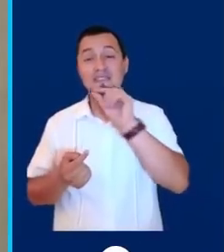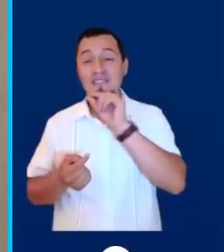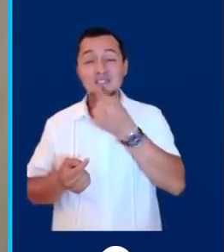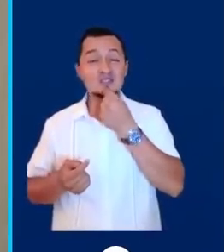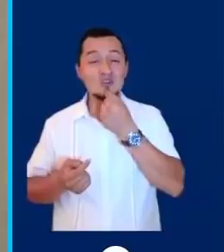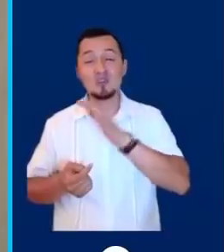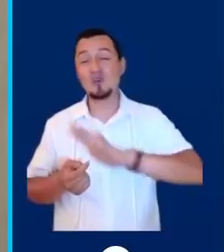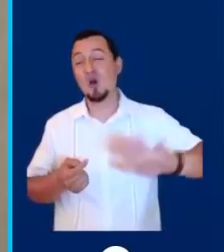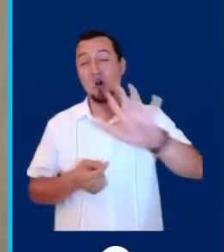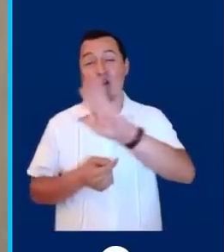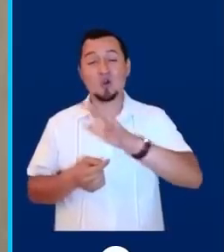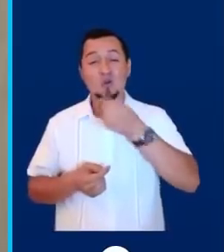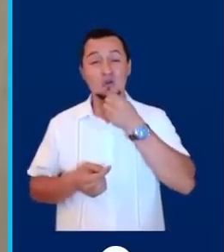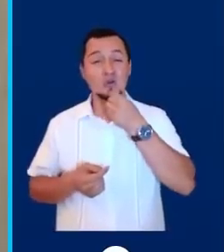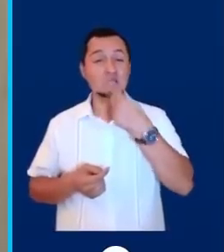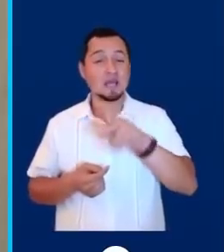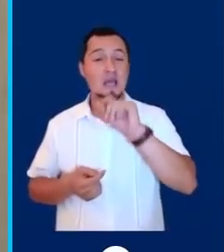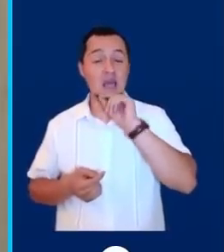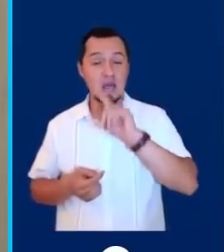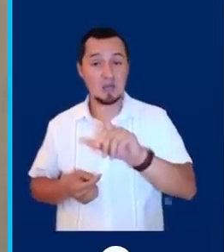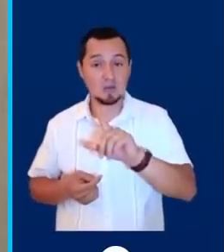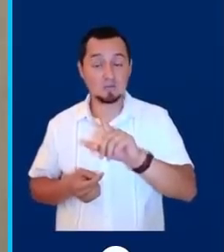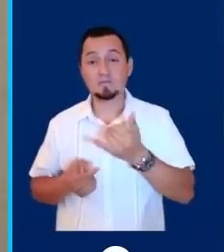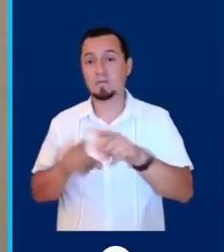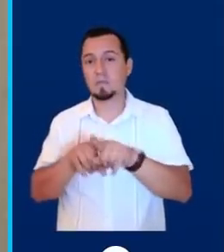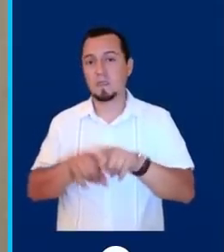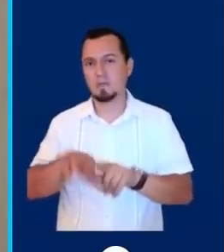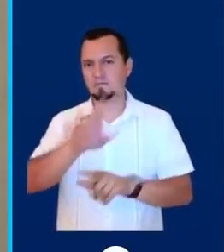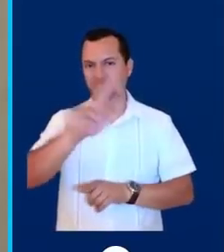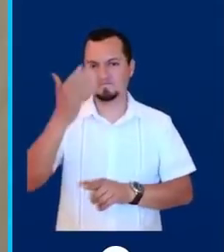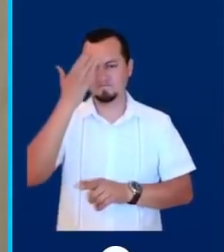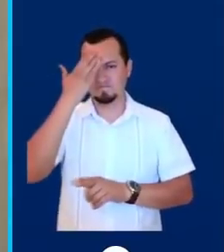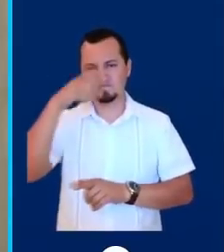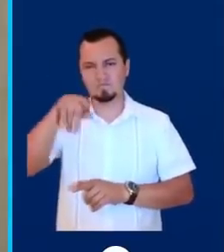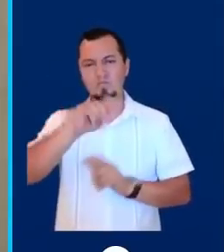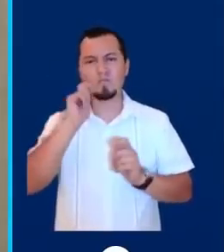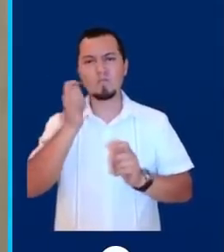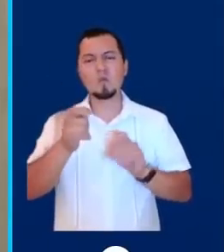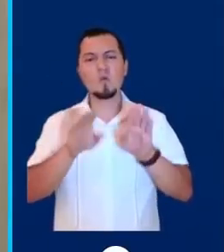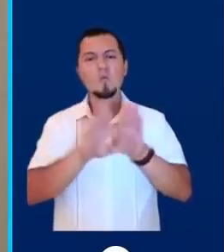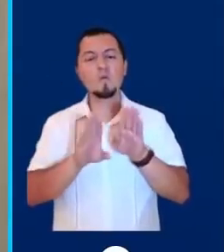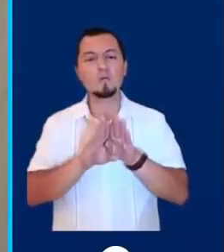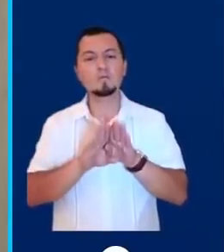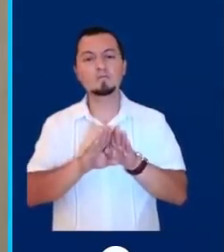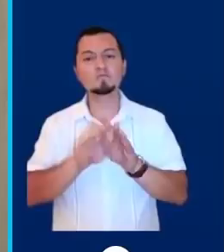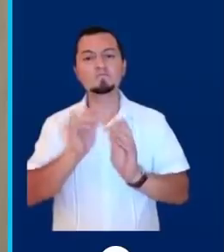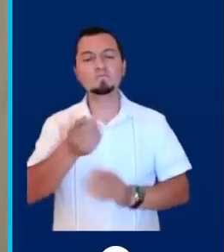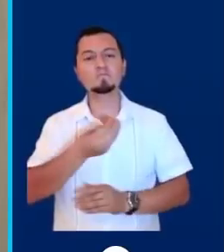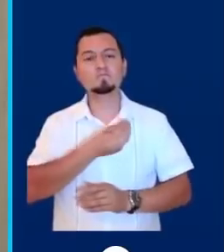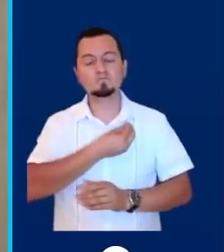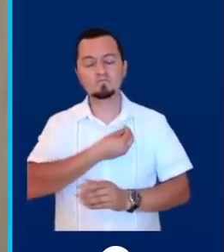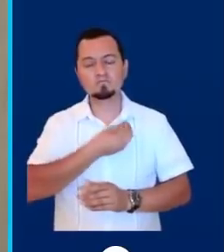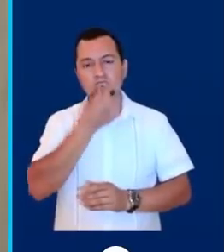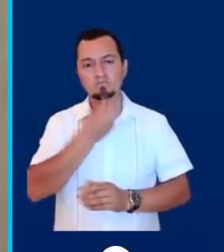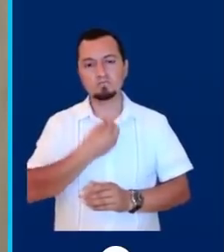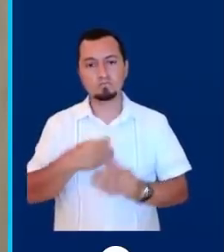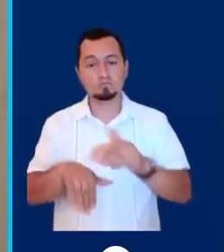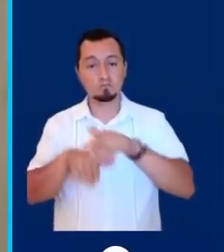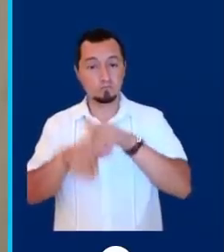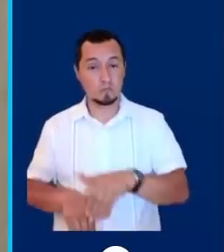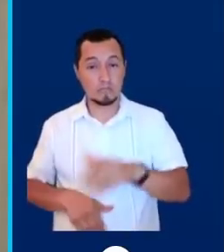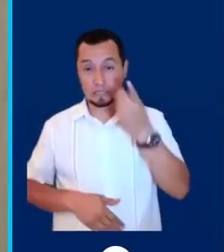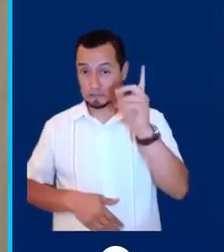Jalisco, a las niñas y los niños de Jalisco, también mi reconocimiento por haber dado el ejemplo. Dijimos en